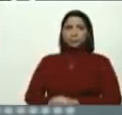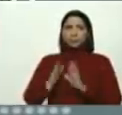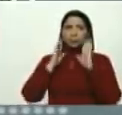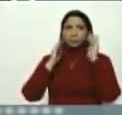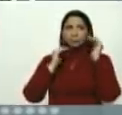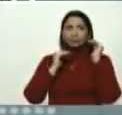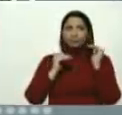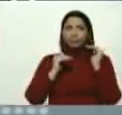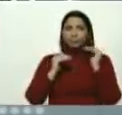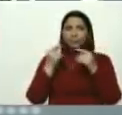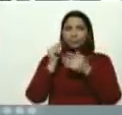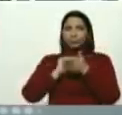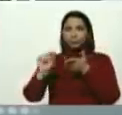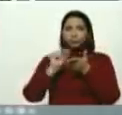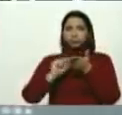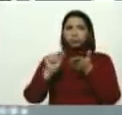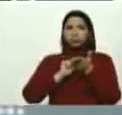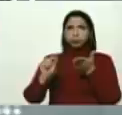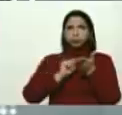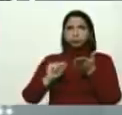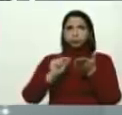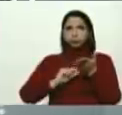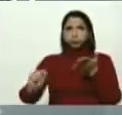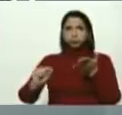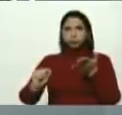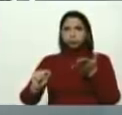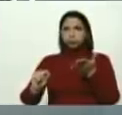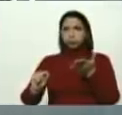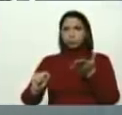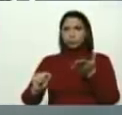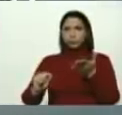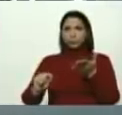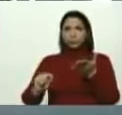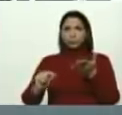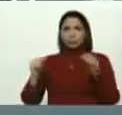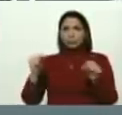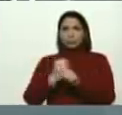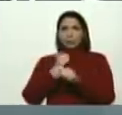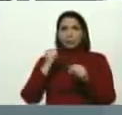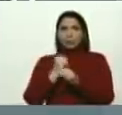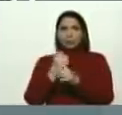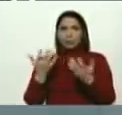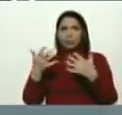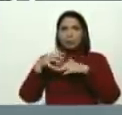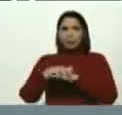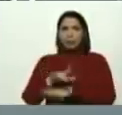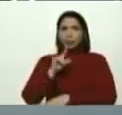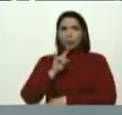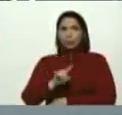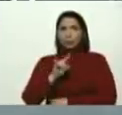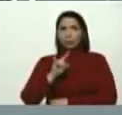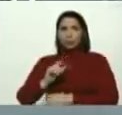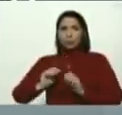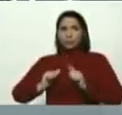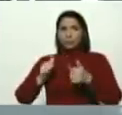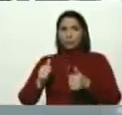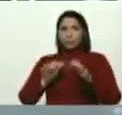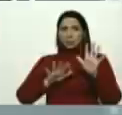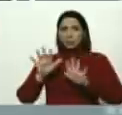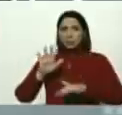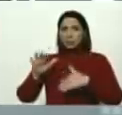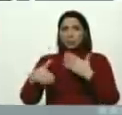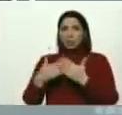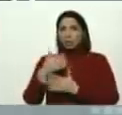Atención, los registros y notarías, a trabajar de este lunes que viene, 15, al